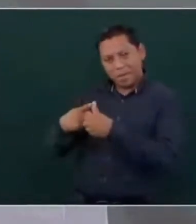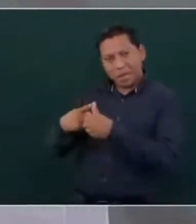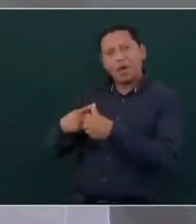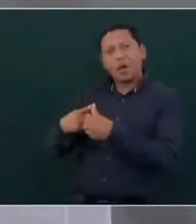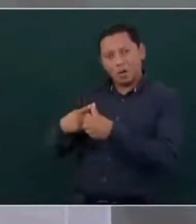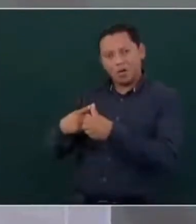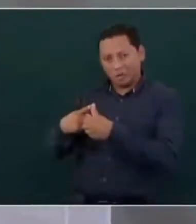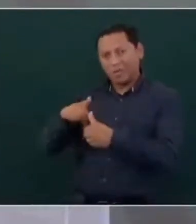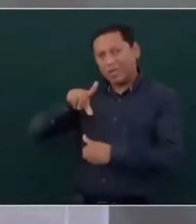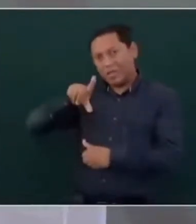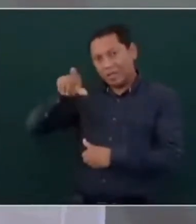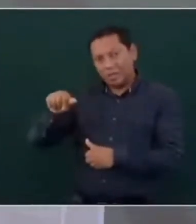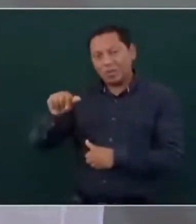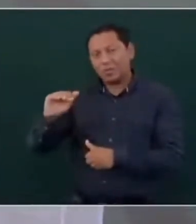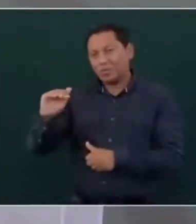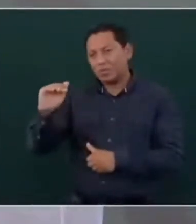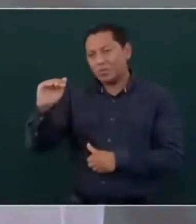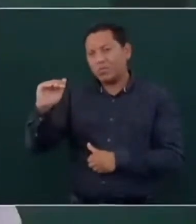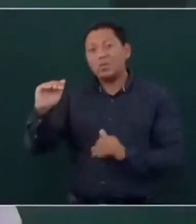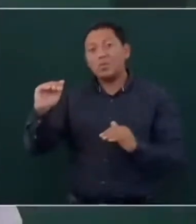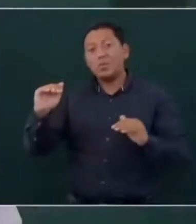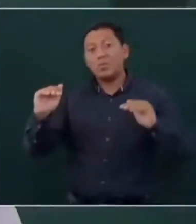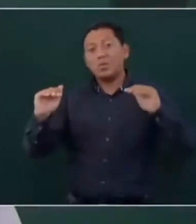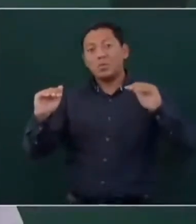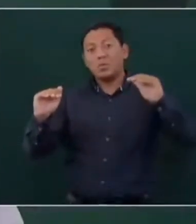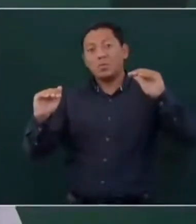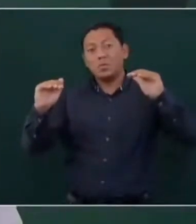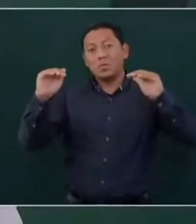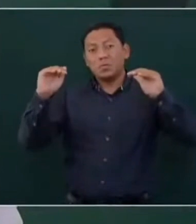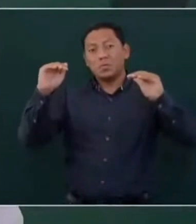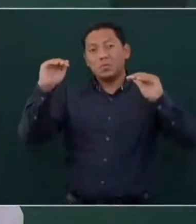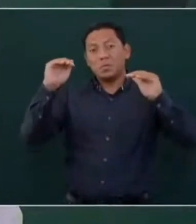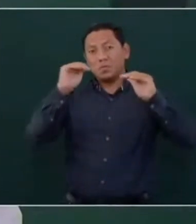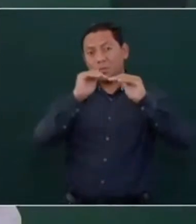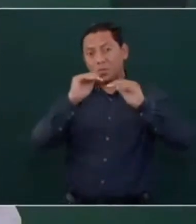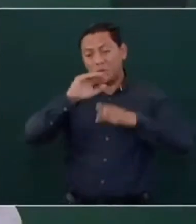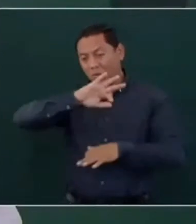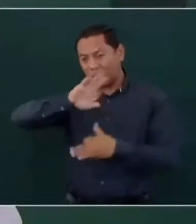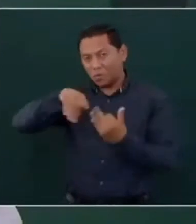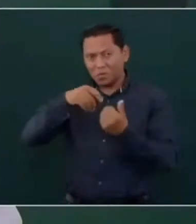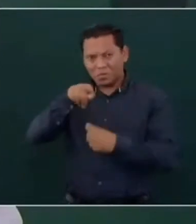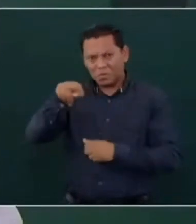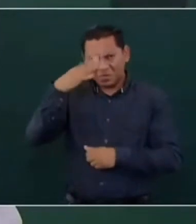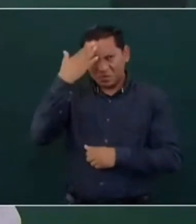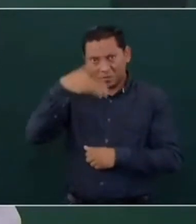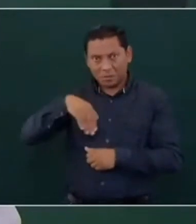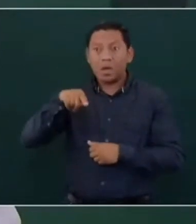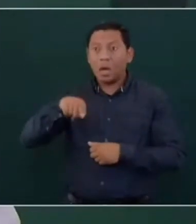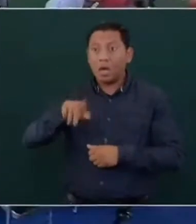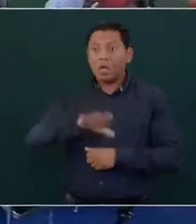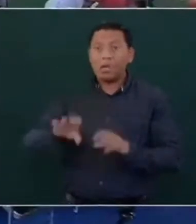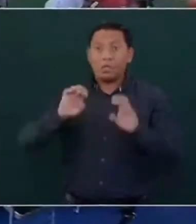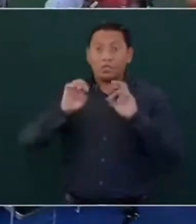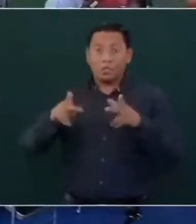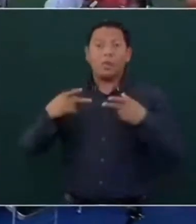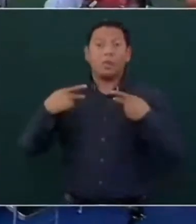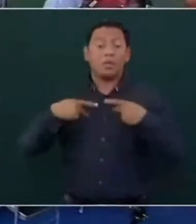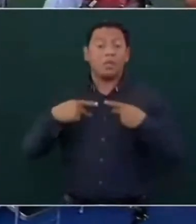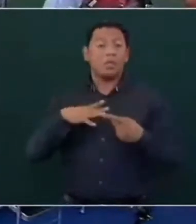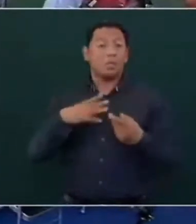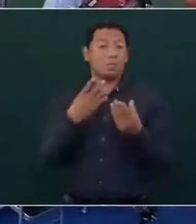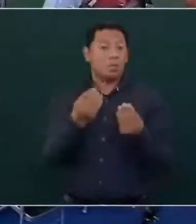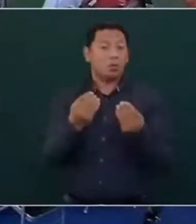quiero aprovechar porque hay muchos migrantes también, chiapanecos. Quiero aprovechar